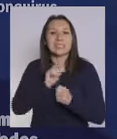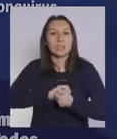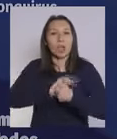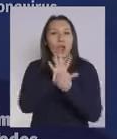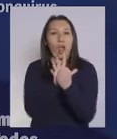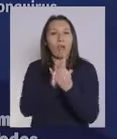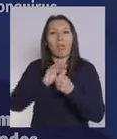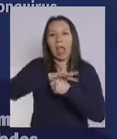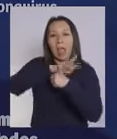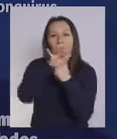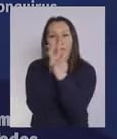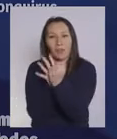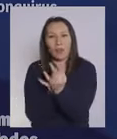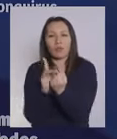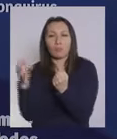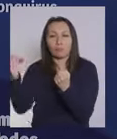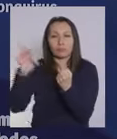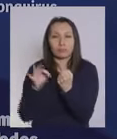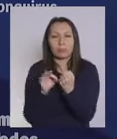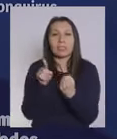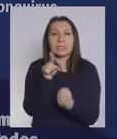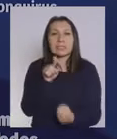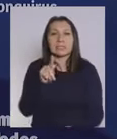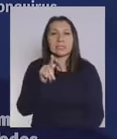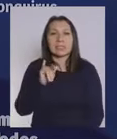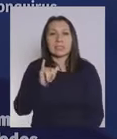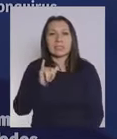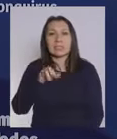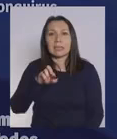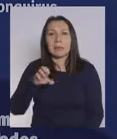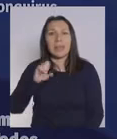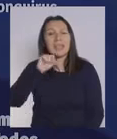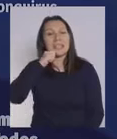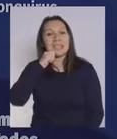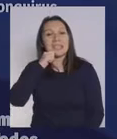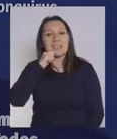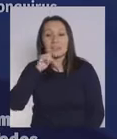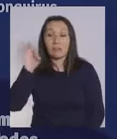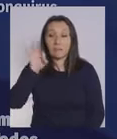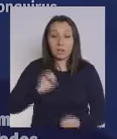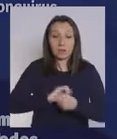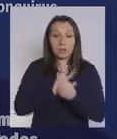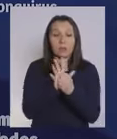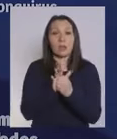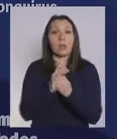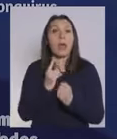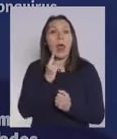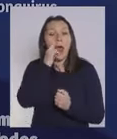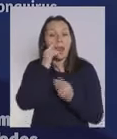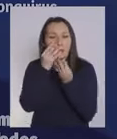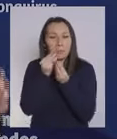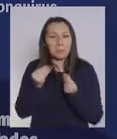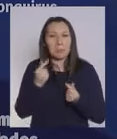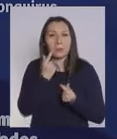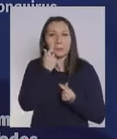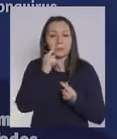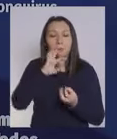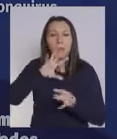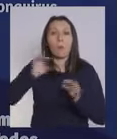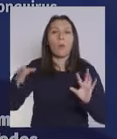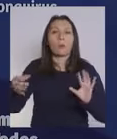su superficie. Esta proteína Spike lo que hace es unir al virus a la mucosa nasal, fundamentalmente, pero